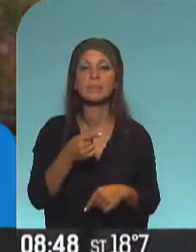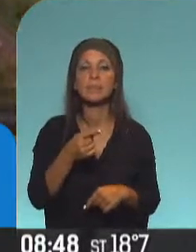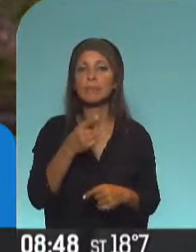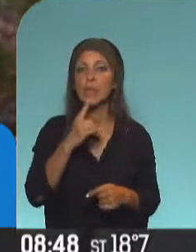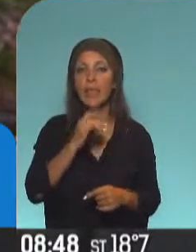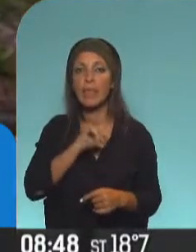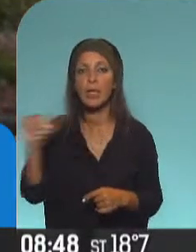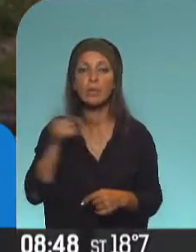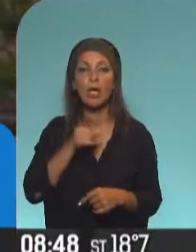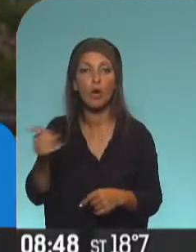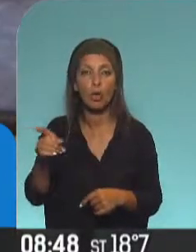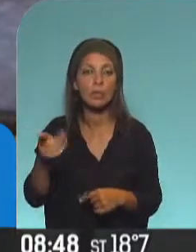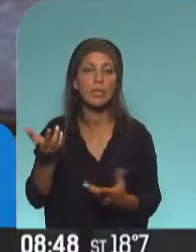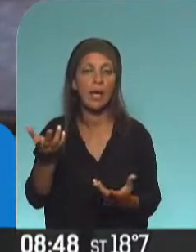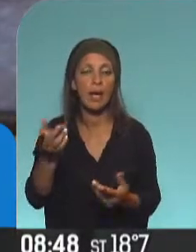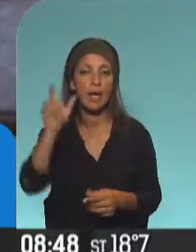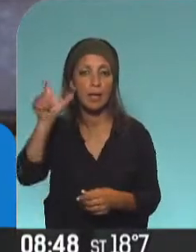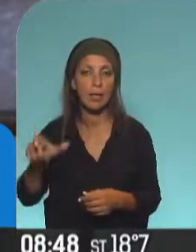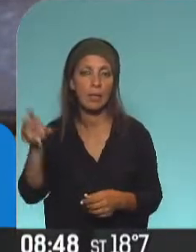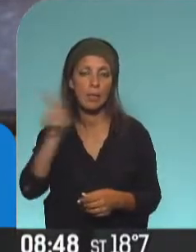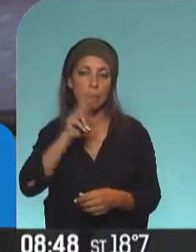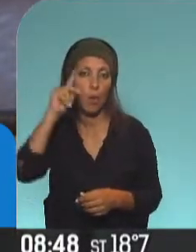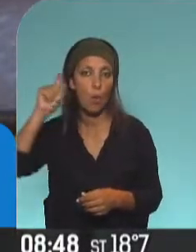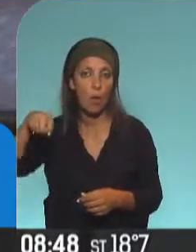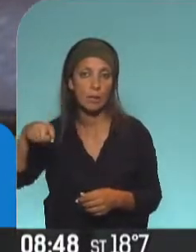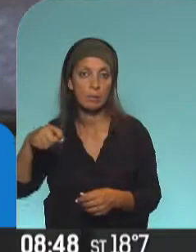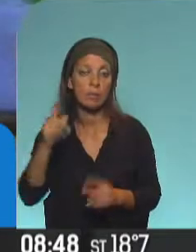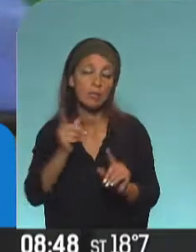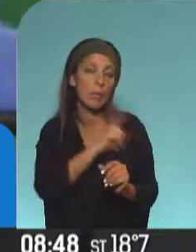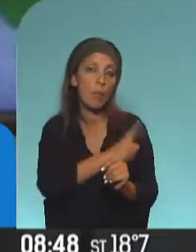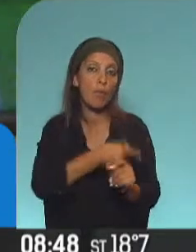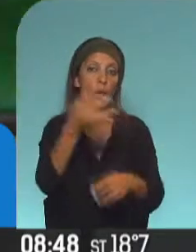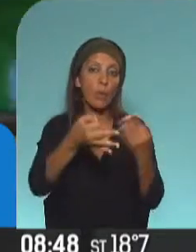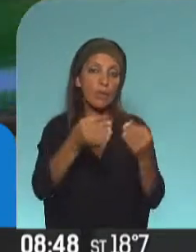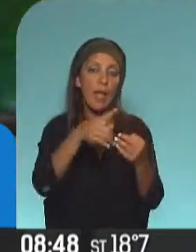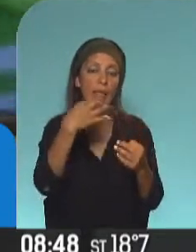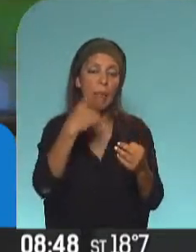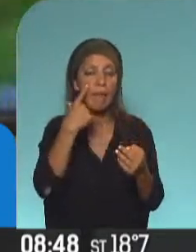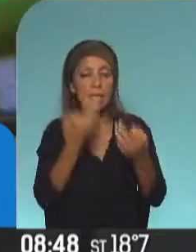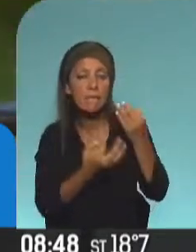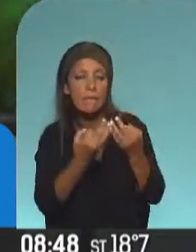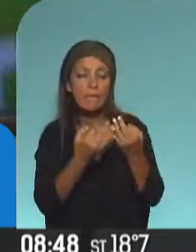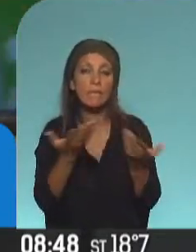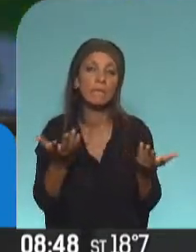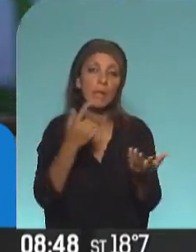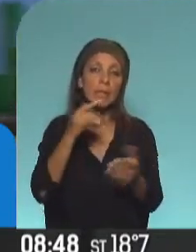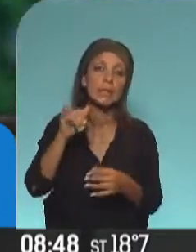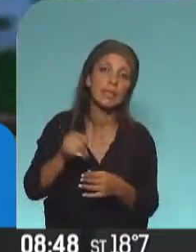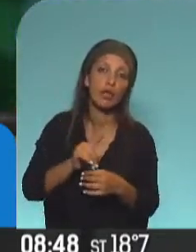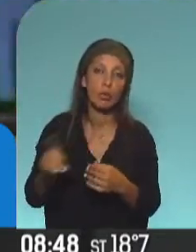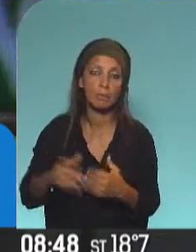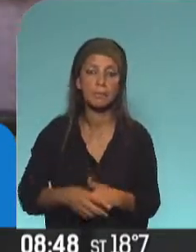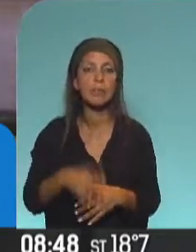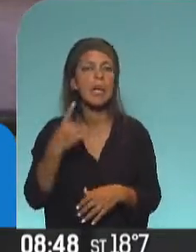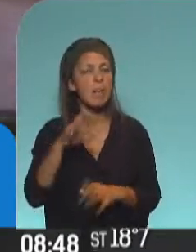dictado contra, por prevaricato contra esa jueza, así que será el propio Poder Judicial el que evaluará tu pregunta, si es o no es. Ahora